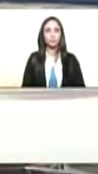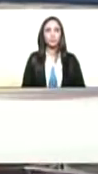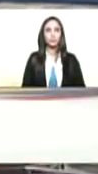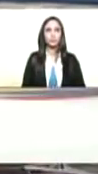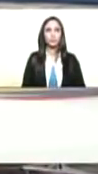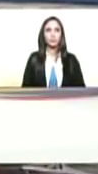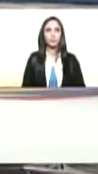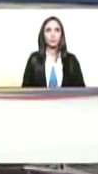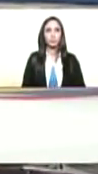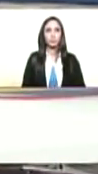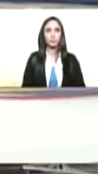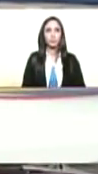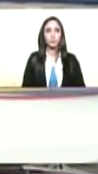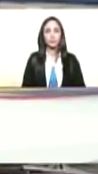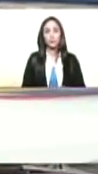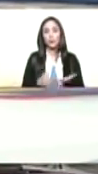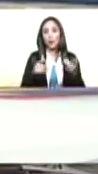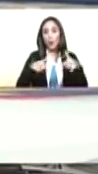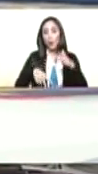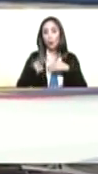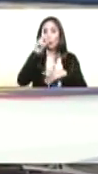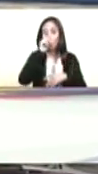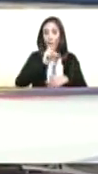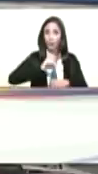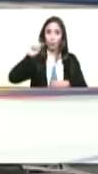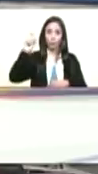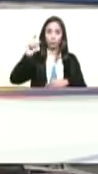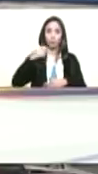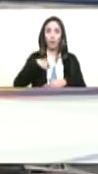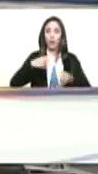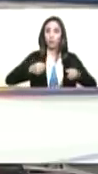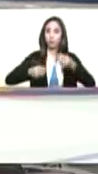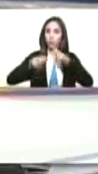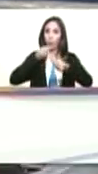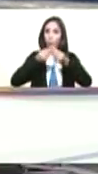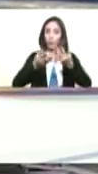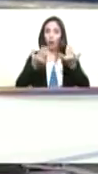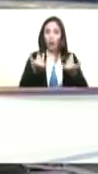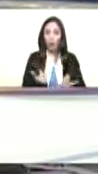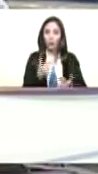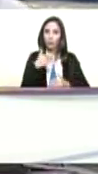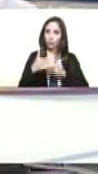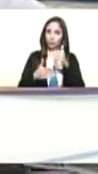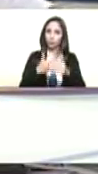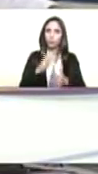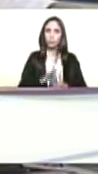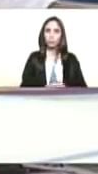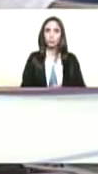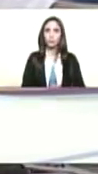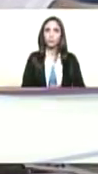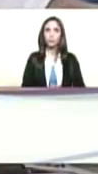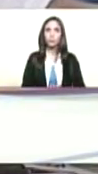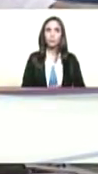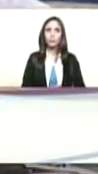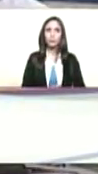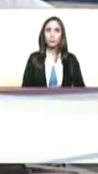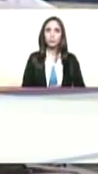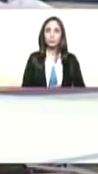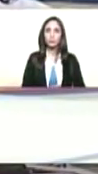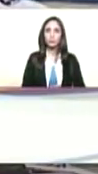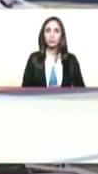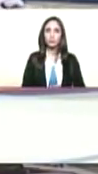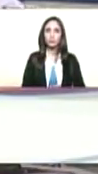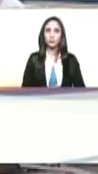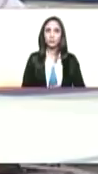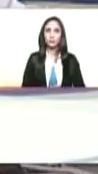mejor hora que a los 2 años de conmemoración de los CLAP de dar un salto adelante en lo que usted ha pedido durante mucho tiempo,